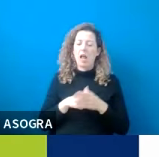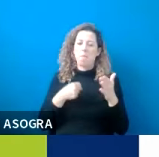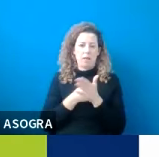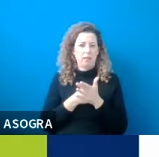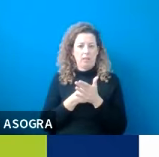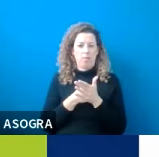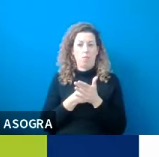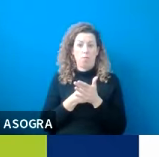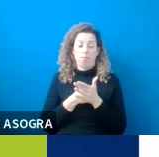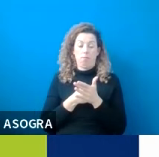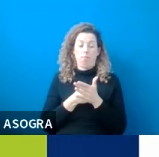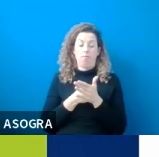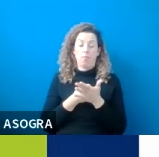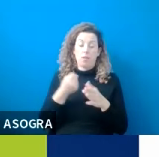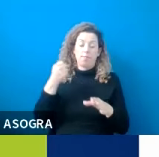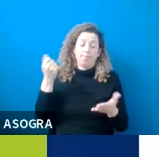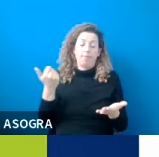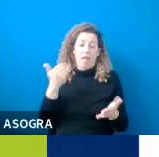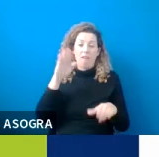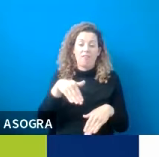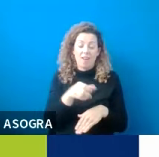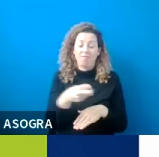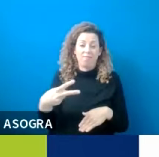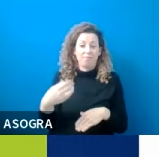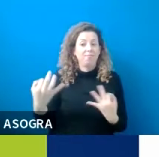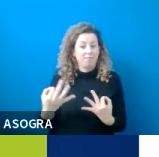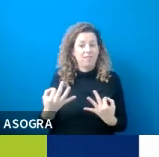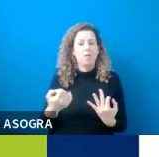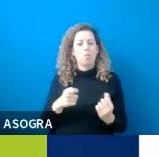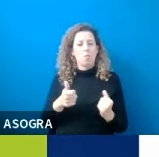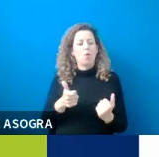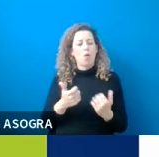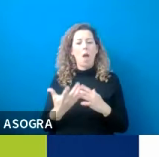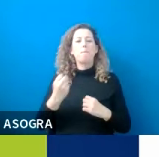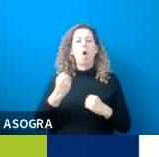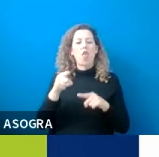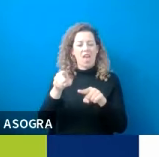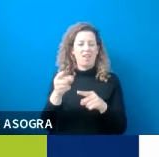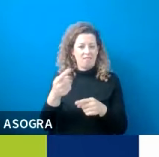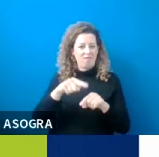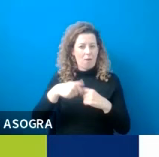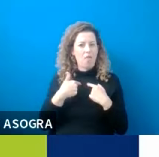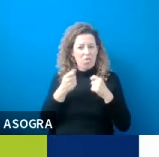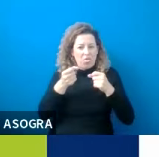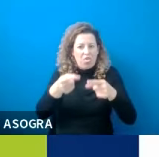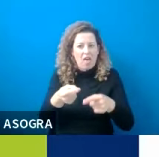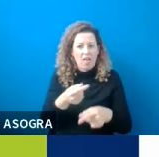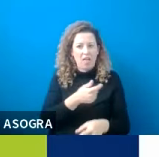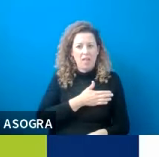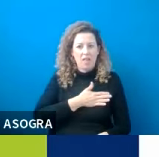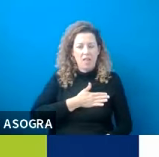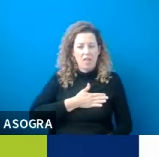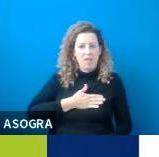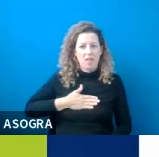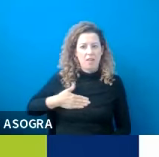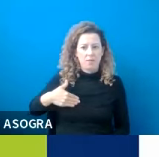esta manera, en la manera en la que vemos que es más posible que luego se produzca ese empoderamiento y se traslada a los contextos naturales y que ellos sepan